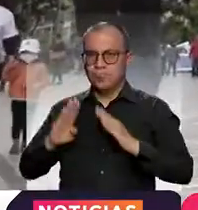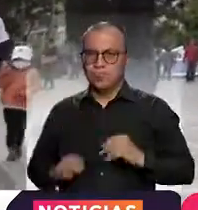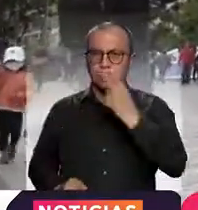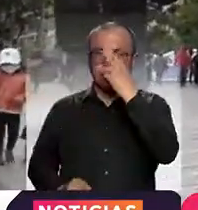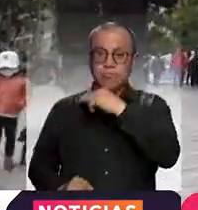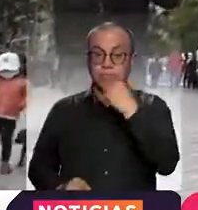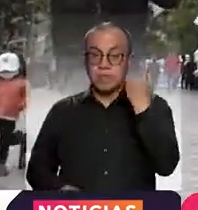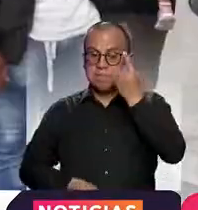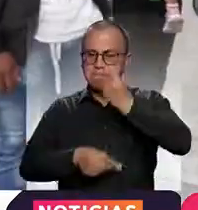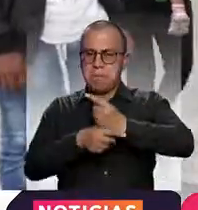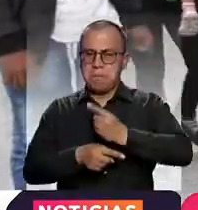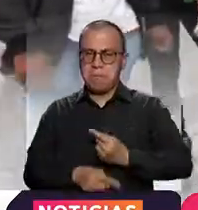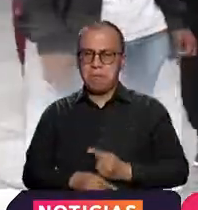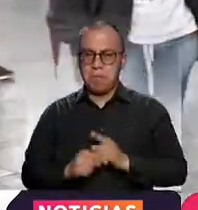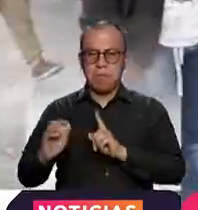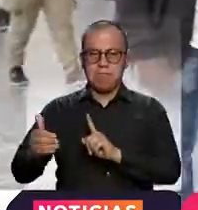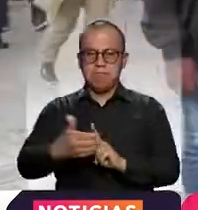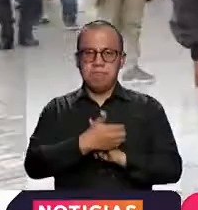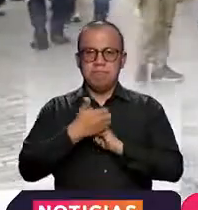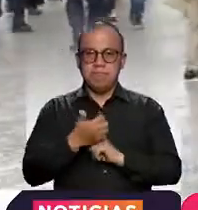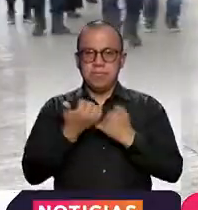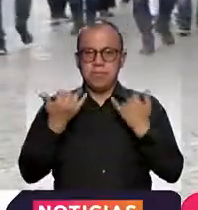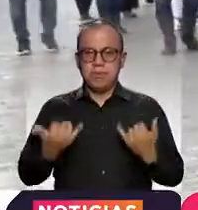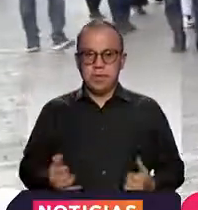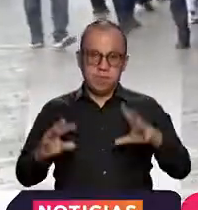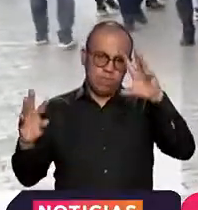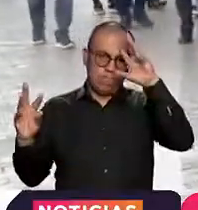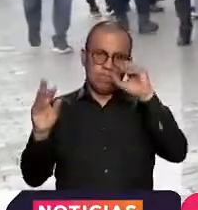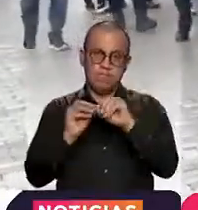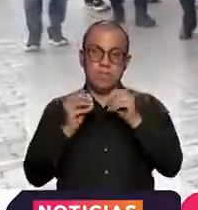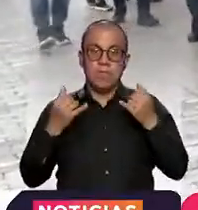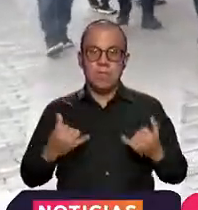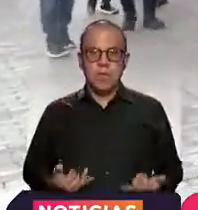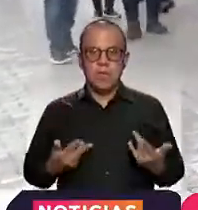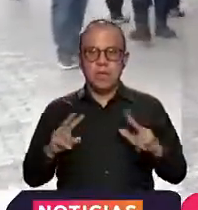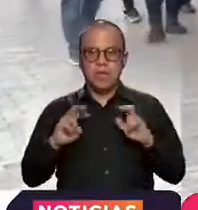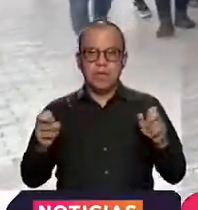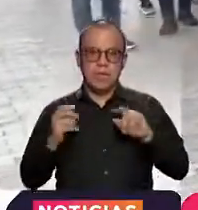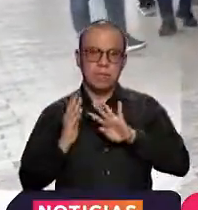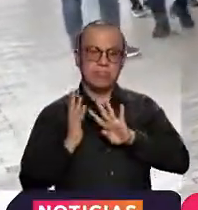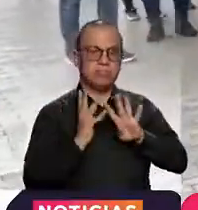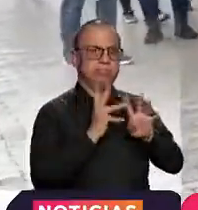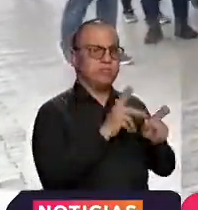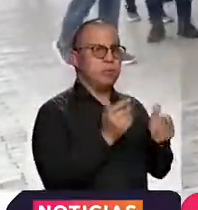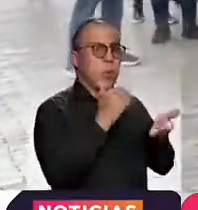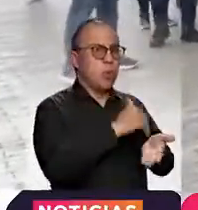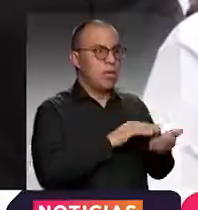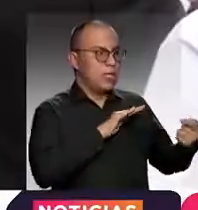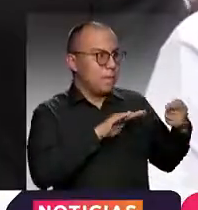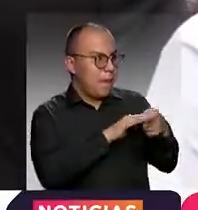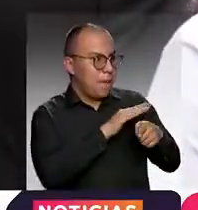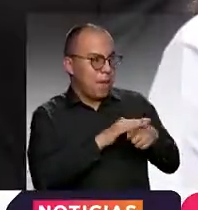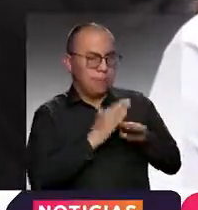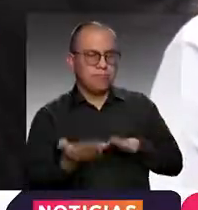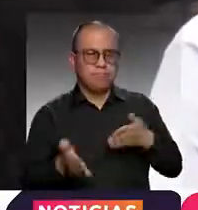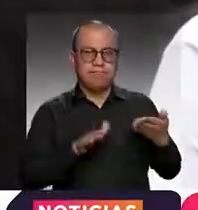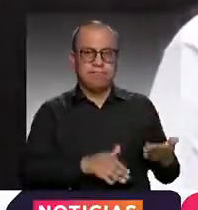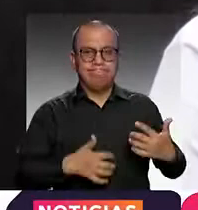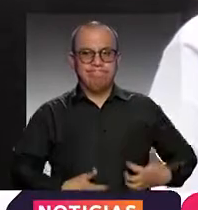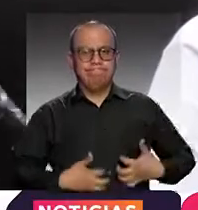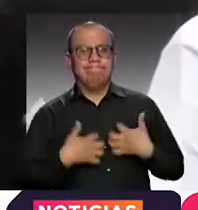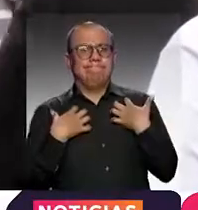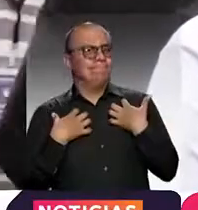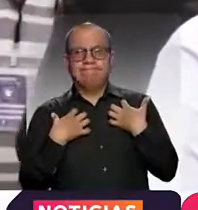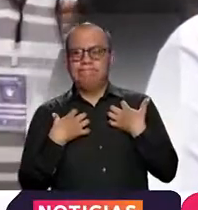a cumplir con las garantías de protección que contempla el acuerdo. Aseguran que temen volver a sus zonas veredales y ser asesinados. Realmente en